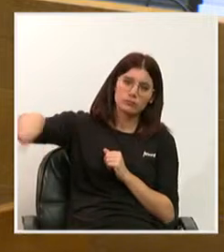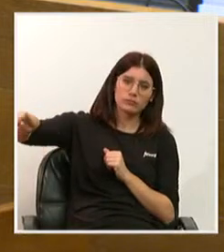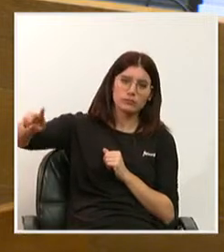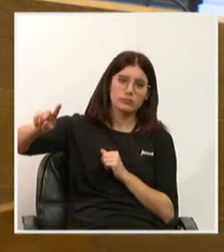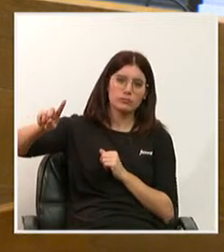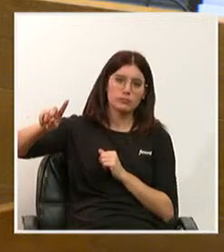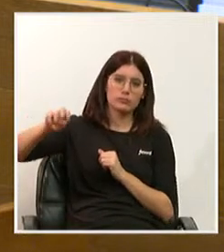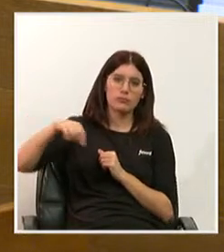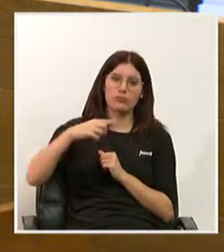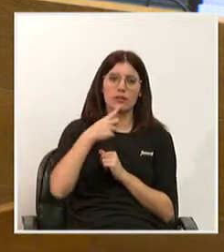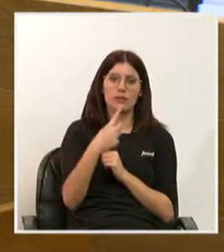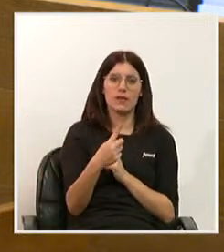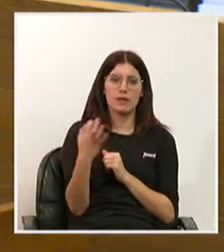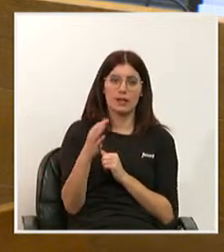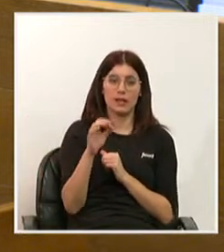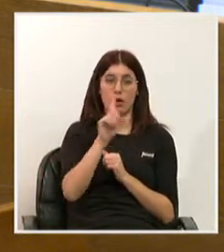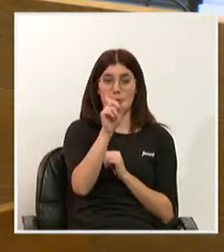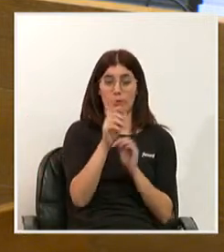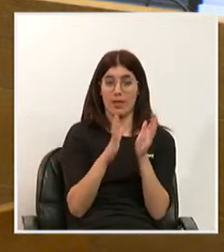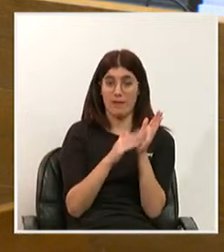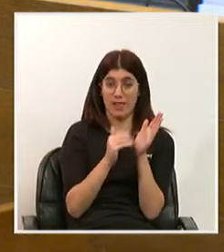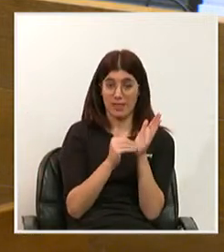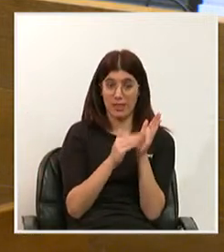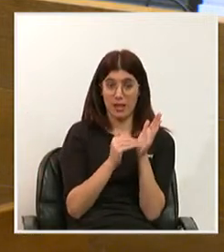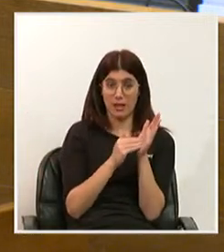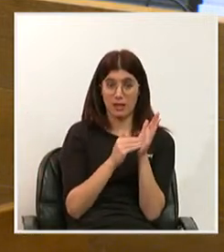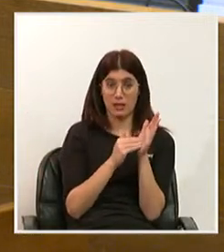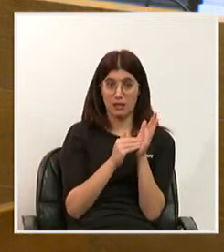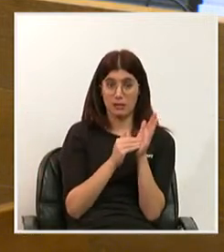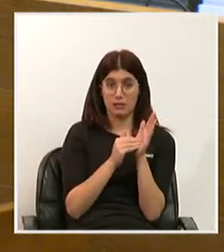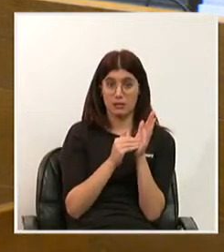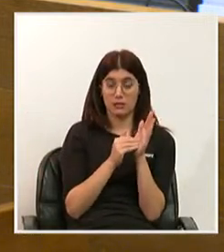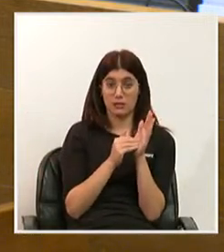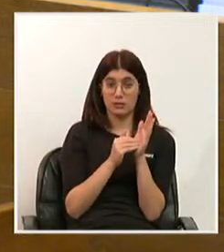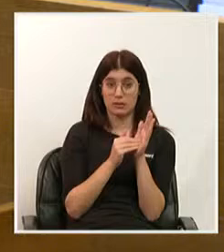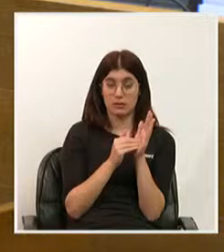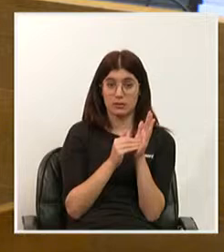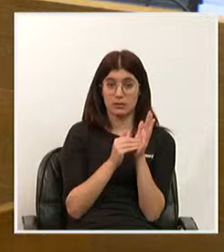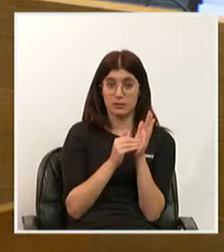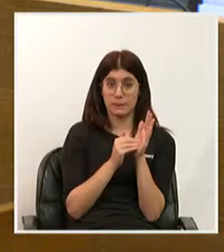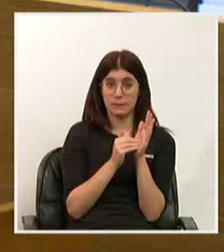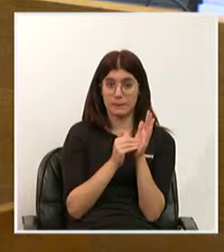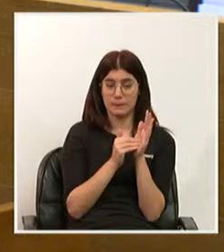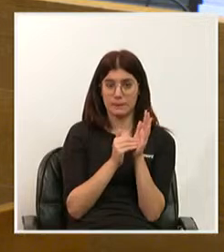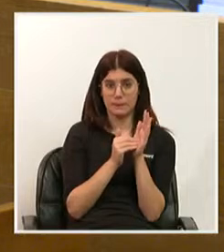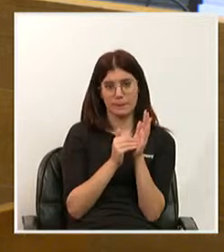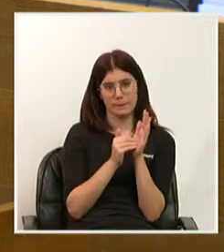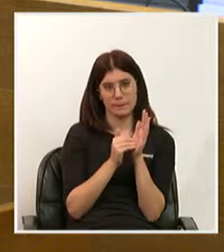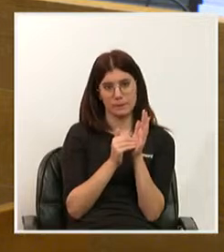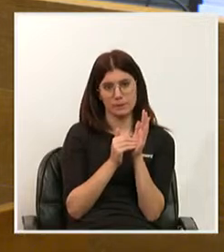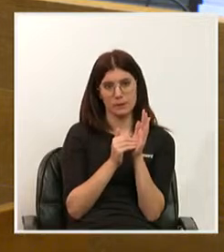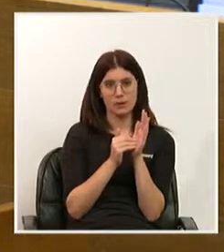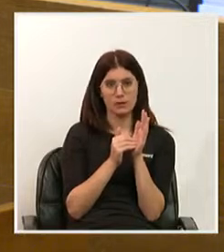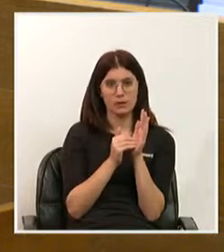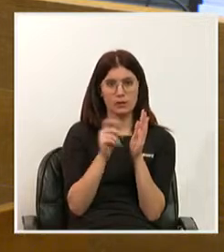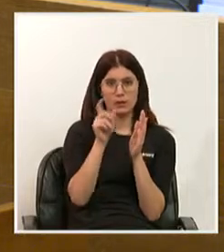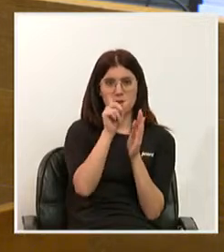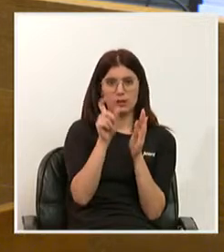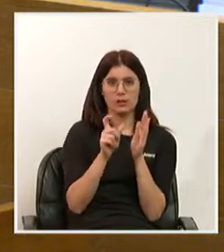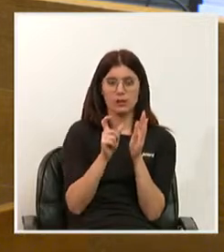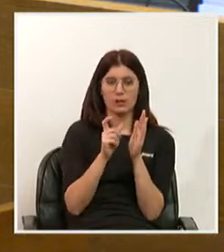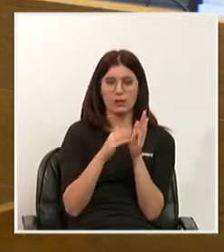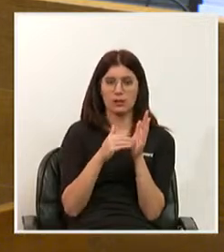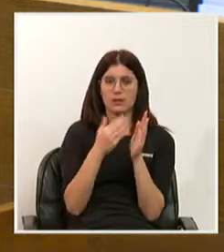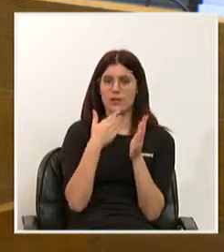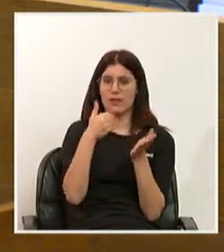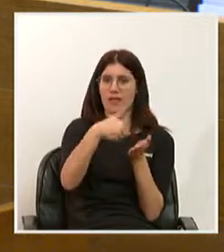decretaron que la comunidad valenciana iba a ser iba a estar a ser vamos totalmente libres de